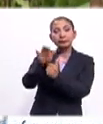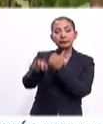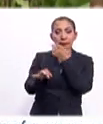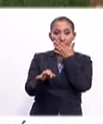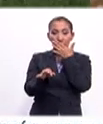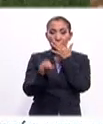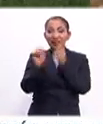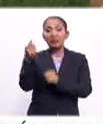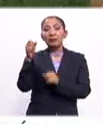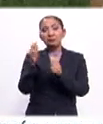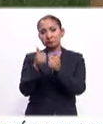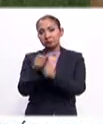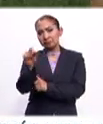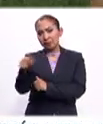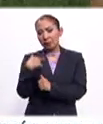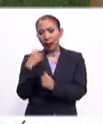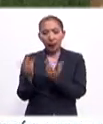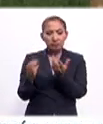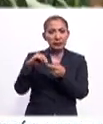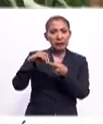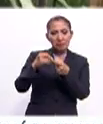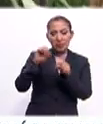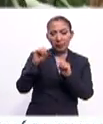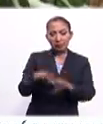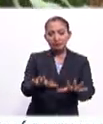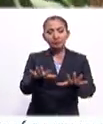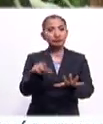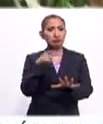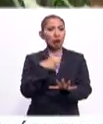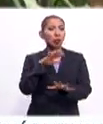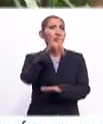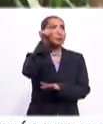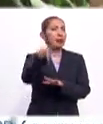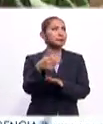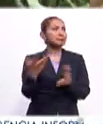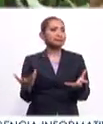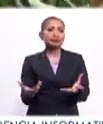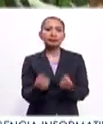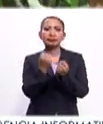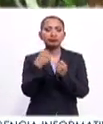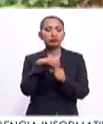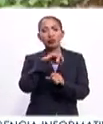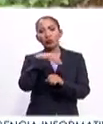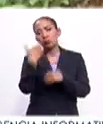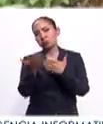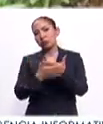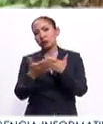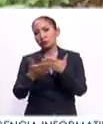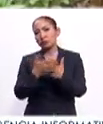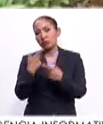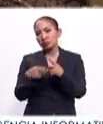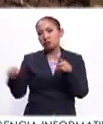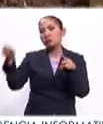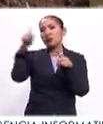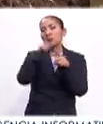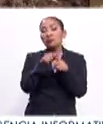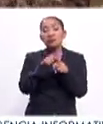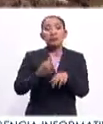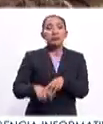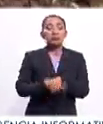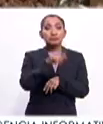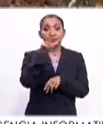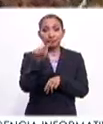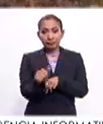que otra parte suelte la semilla, de tal manera que tú la puedas recuperar al siguiente ciclo. Y